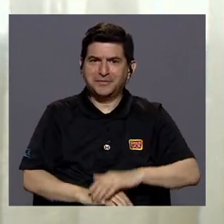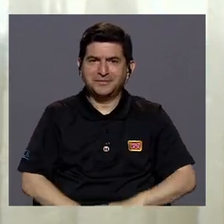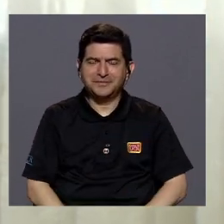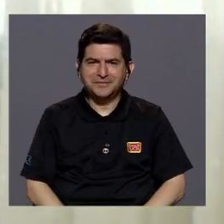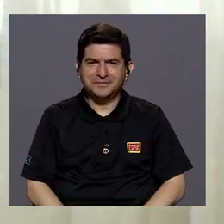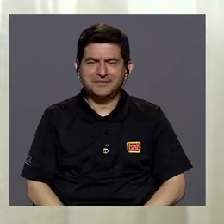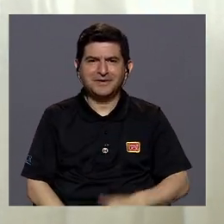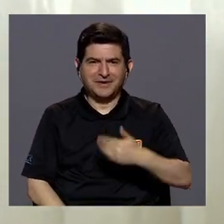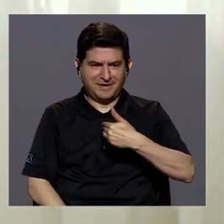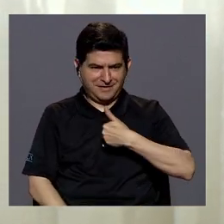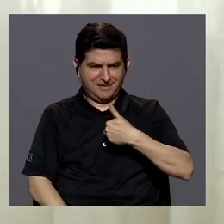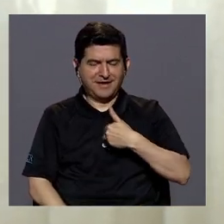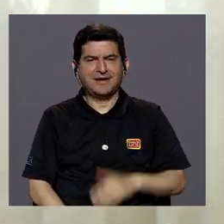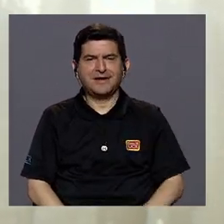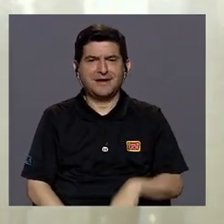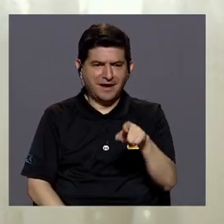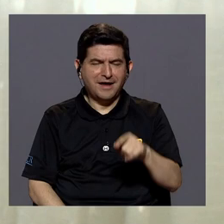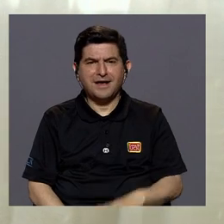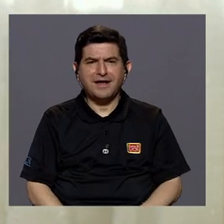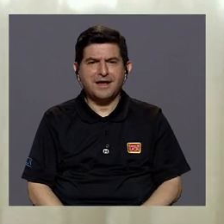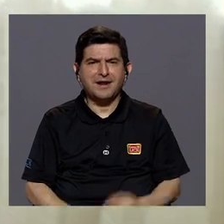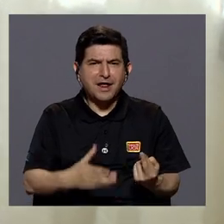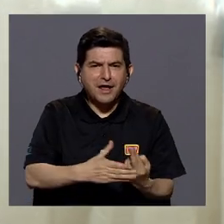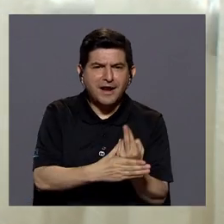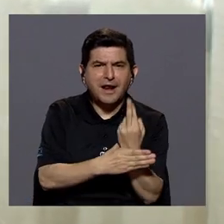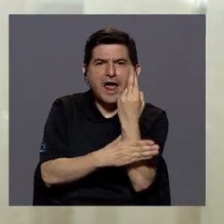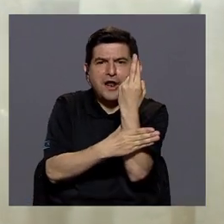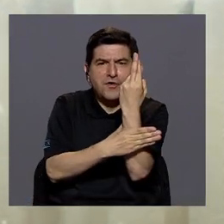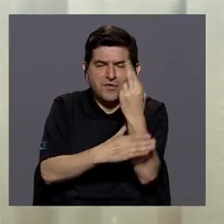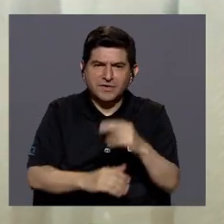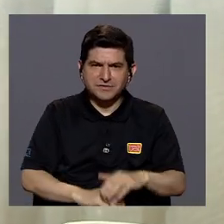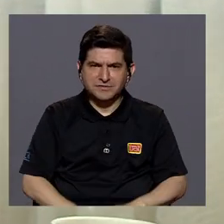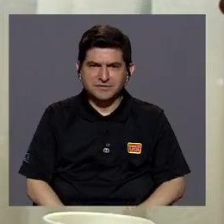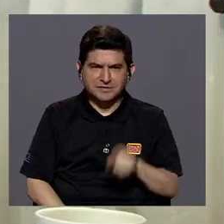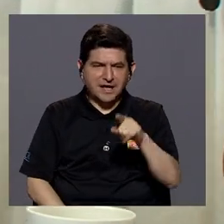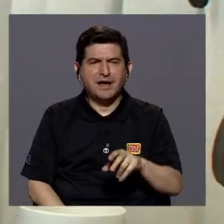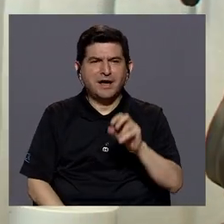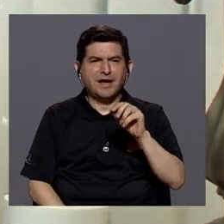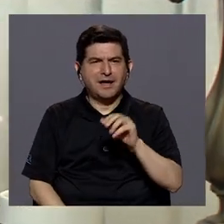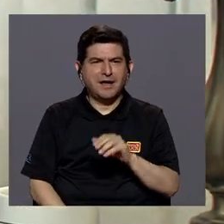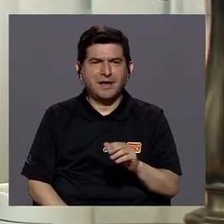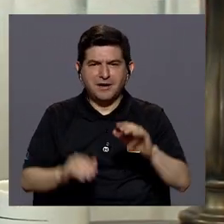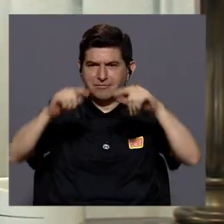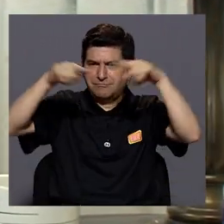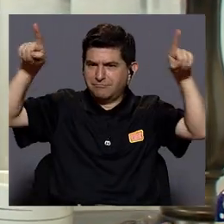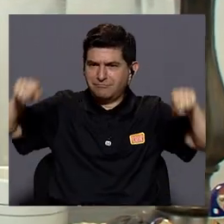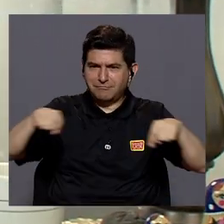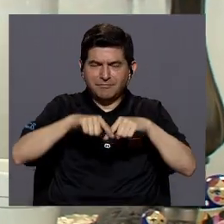rosa de socialdemócrata en una esquina.